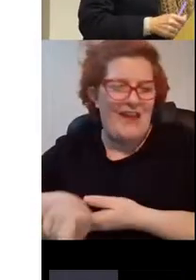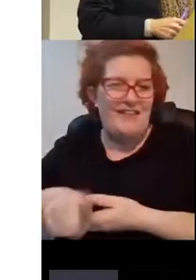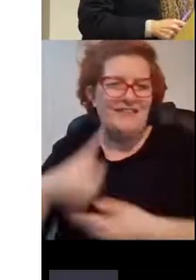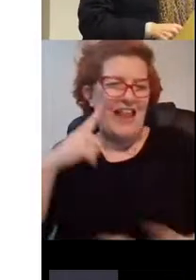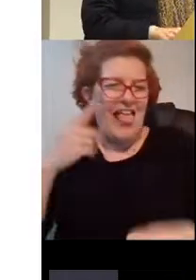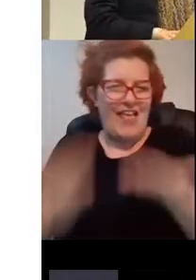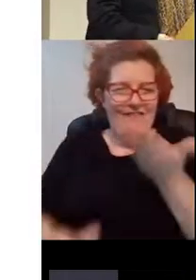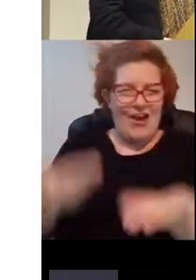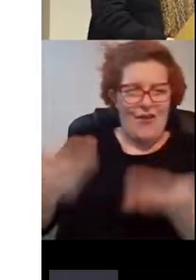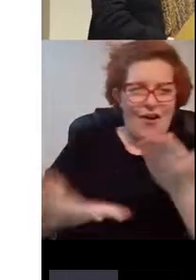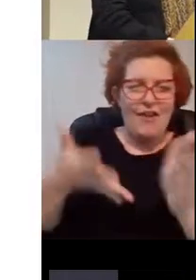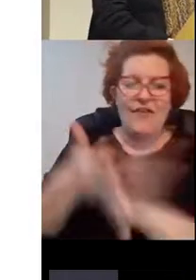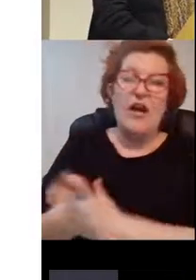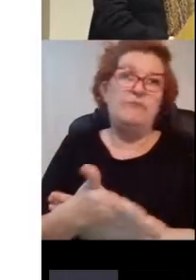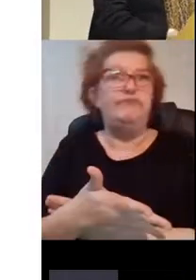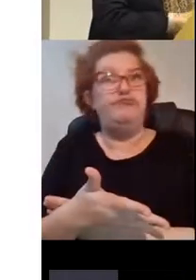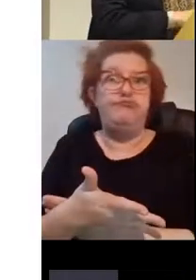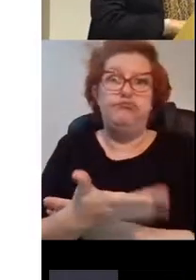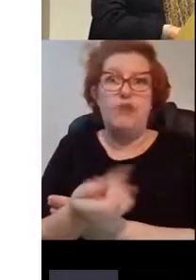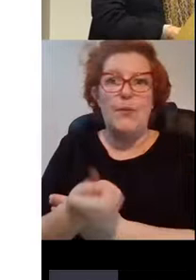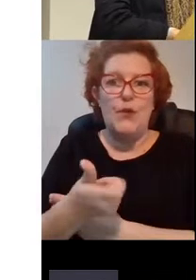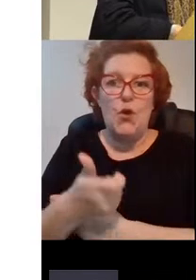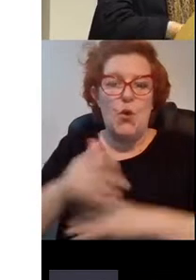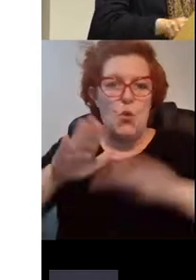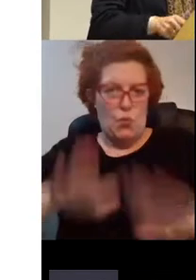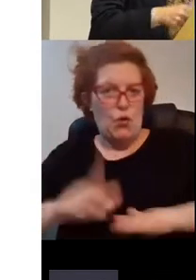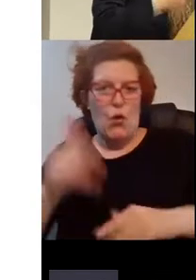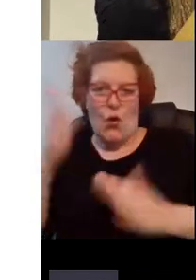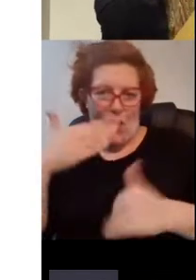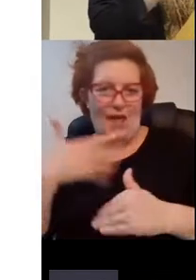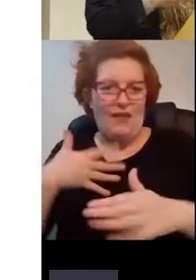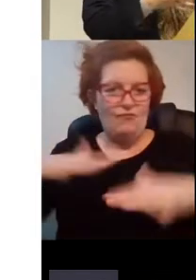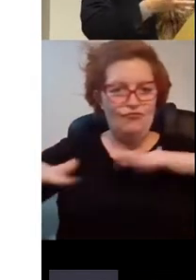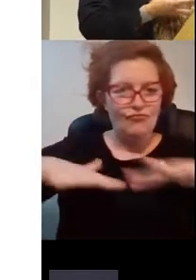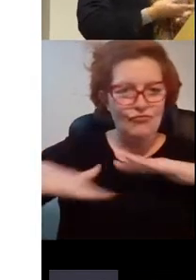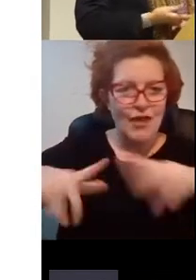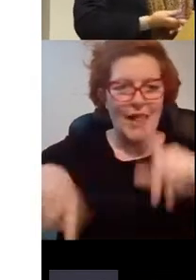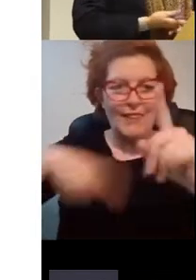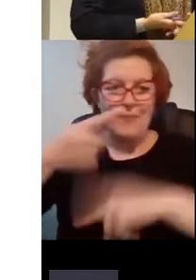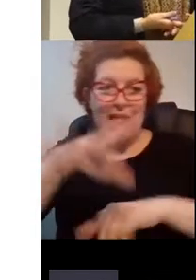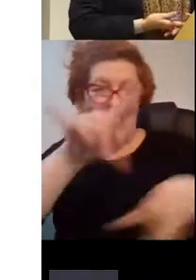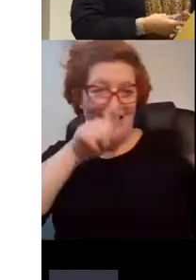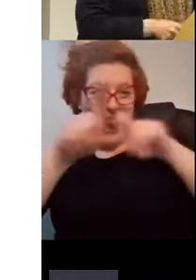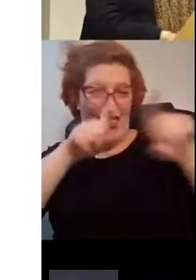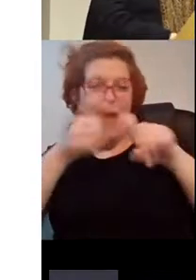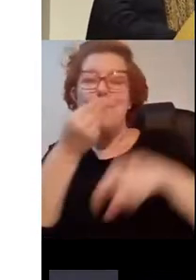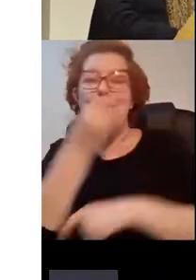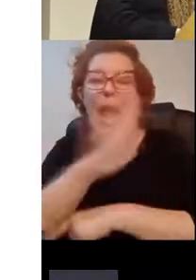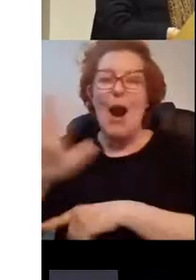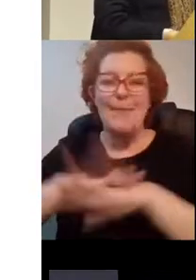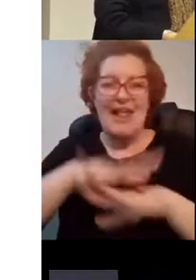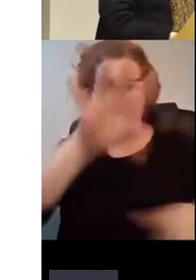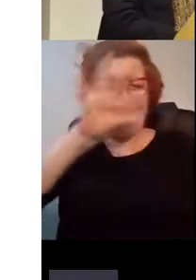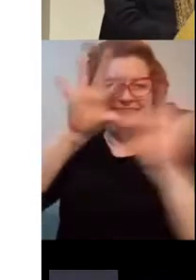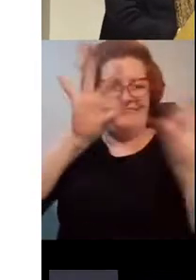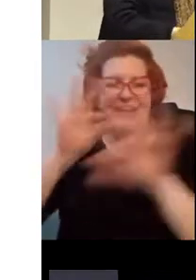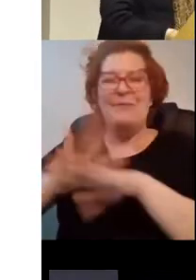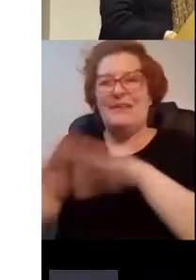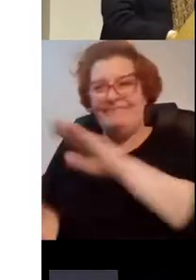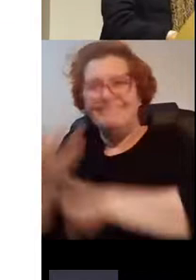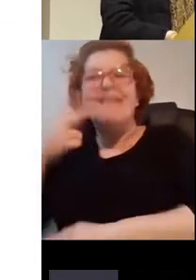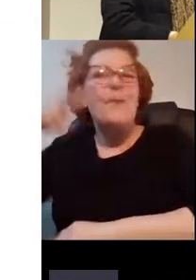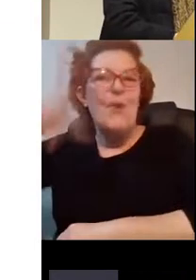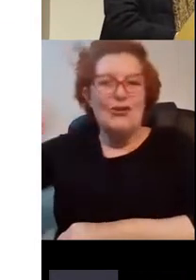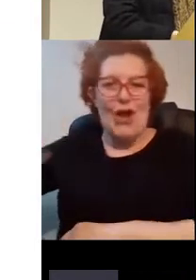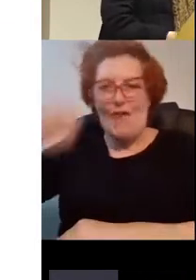algo completamente quieto. Luego se seleccionan los mejores para el museo virtual y